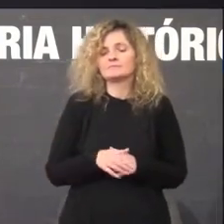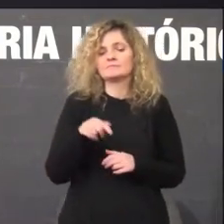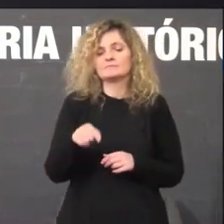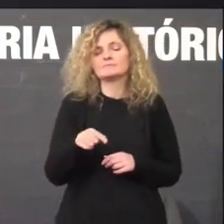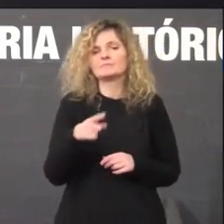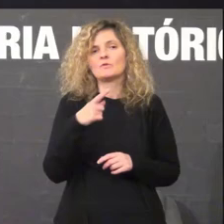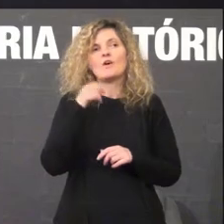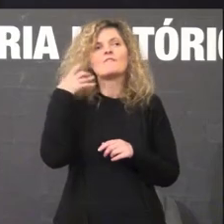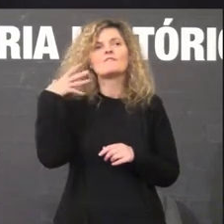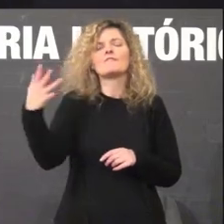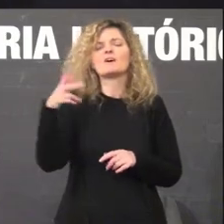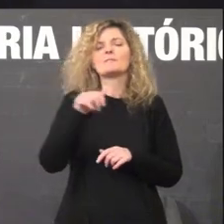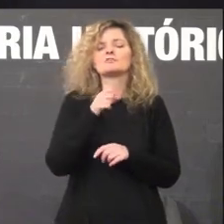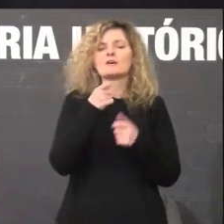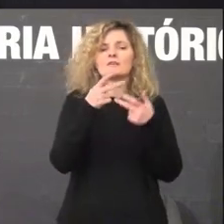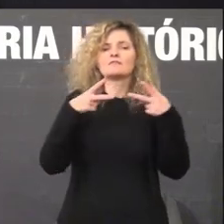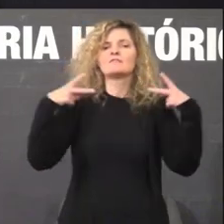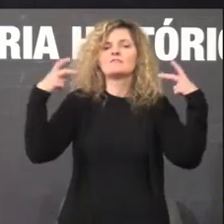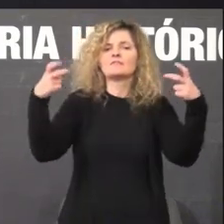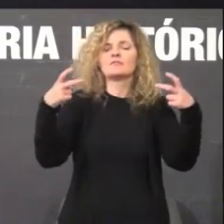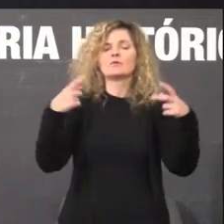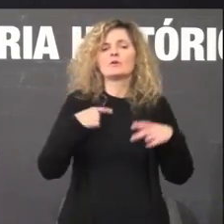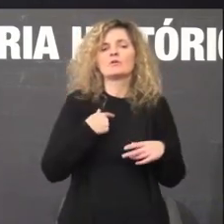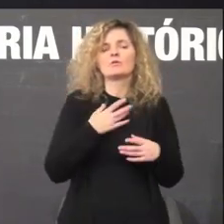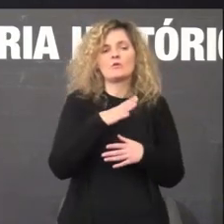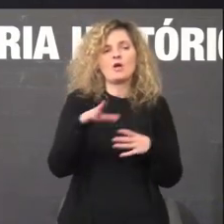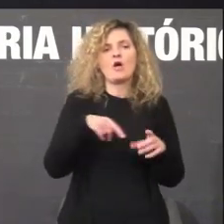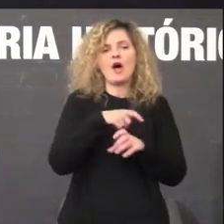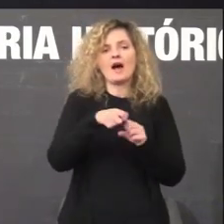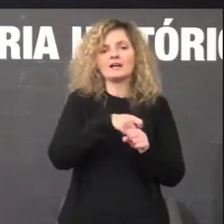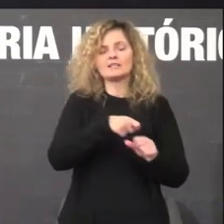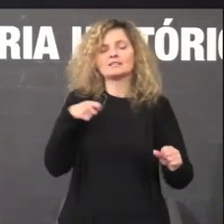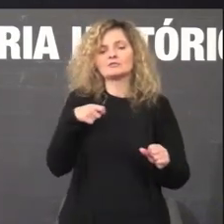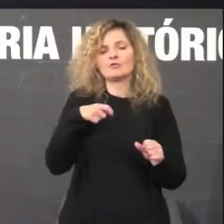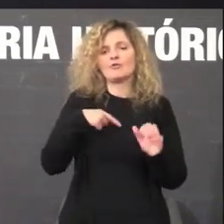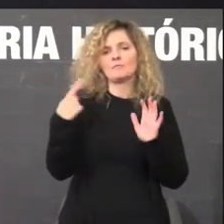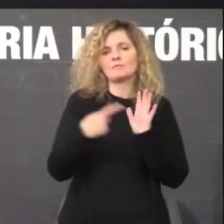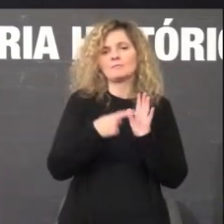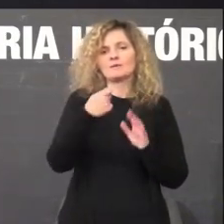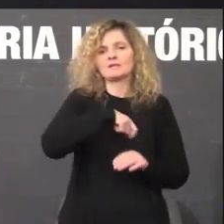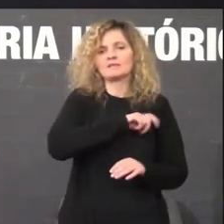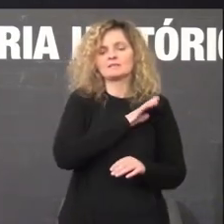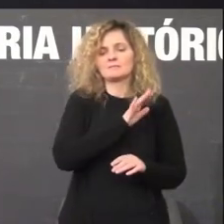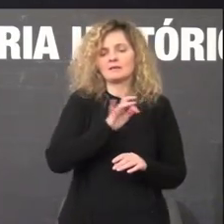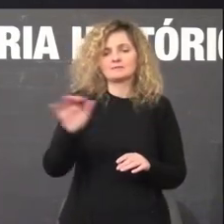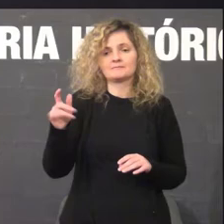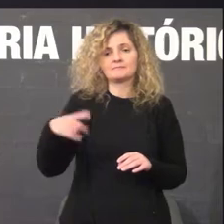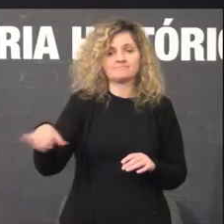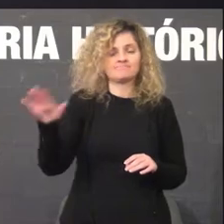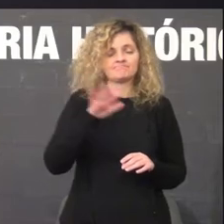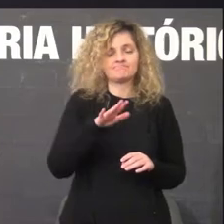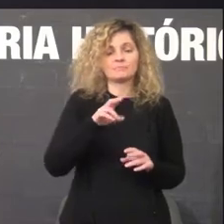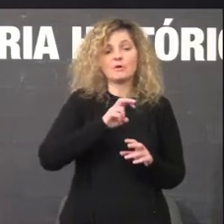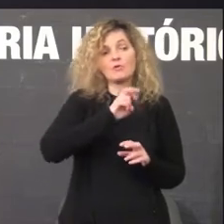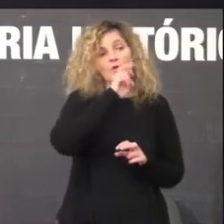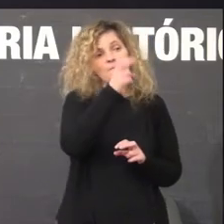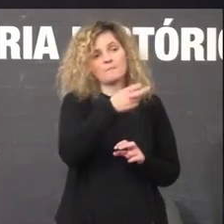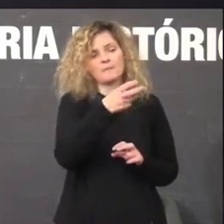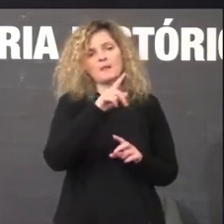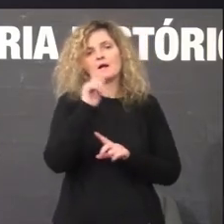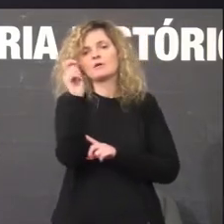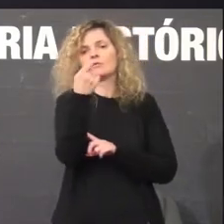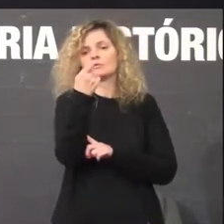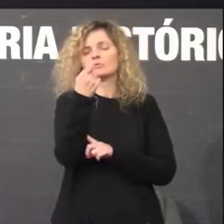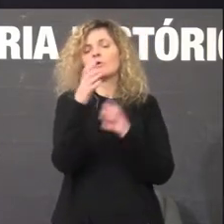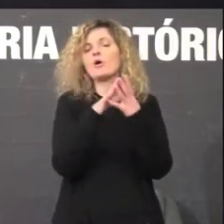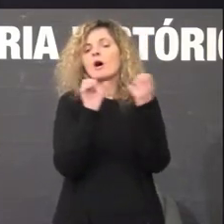dice aquella famosa frase de lo voy a dejar todo atado y bien atado y los españoles están no sé qué. Pero el otro consigue hacer